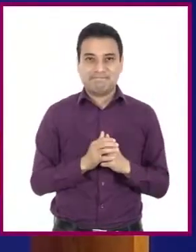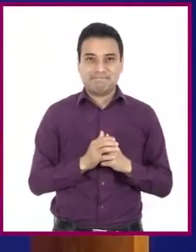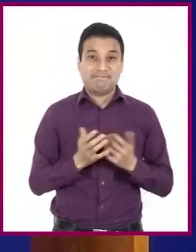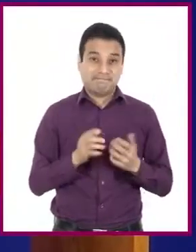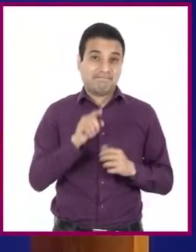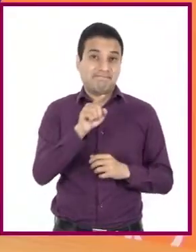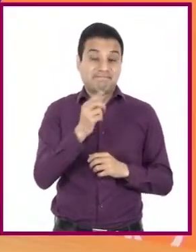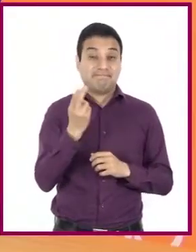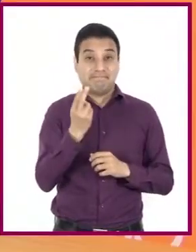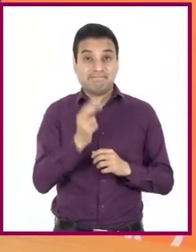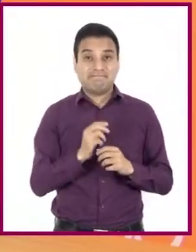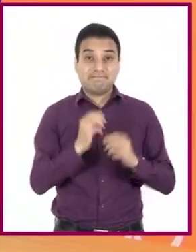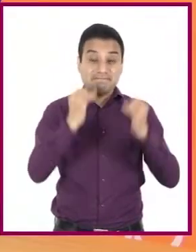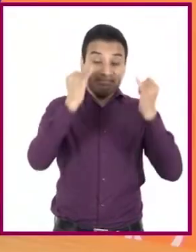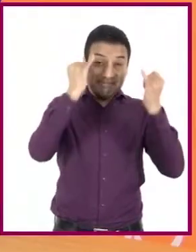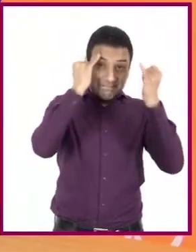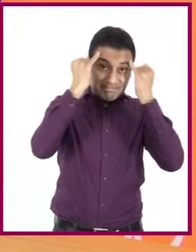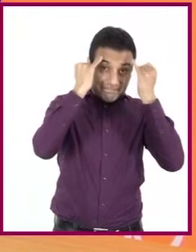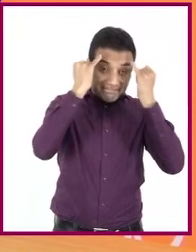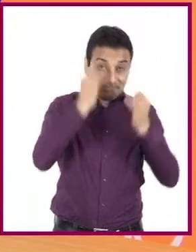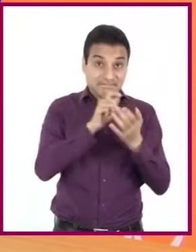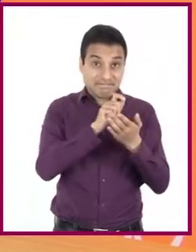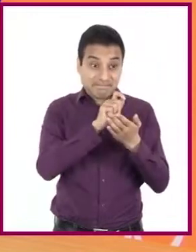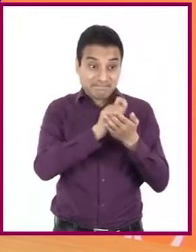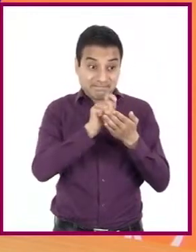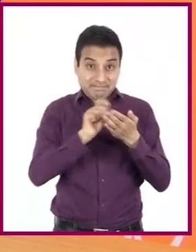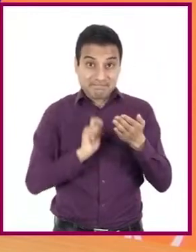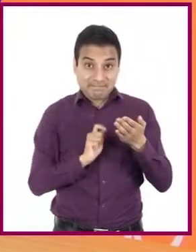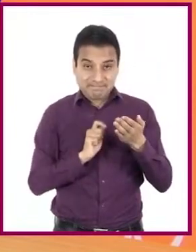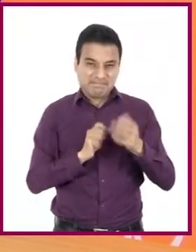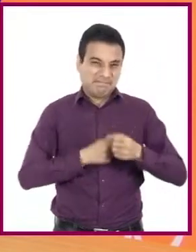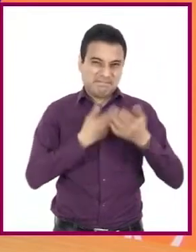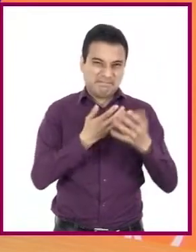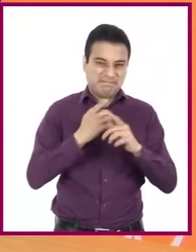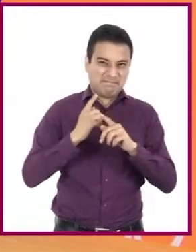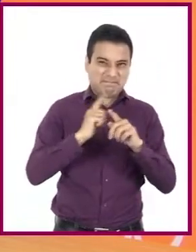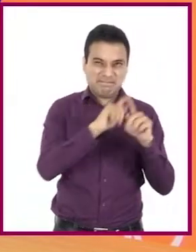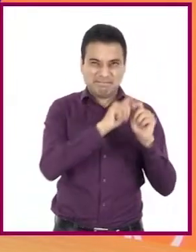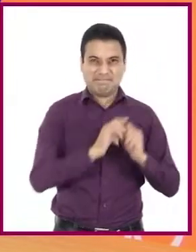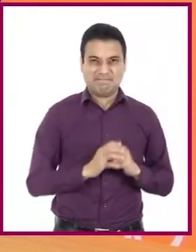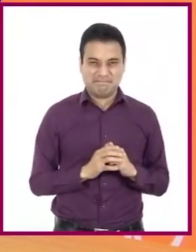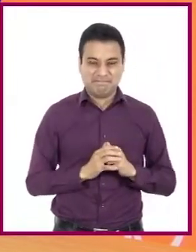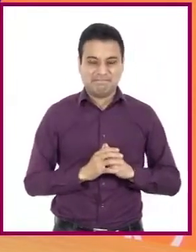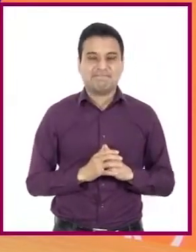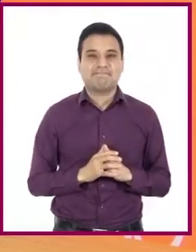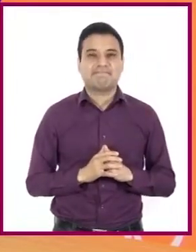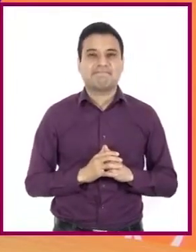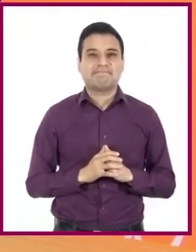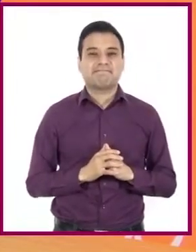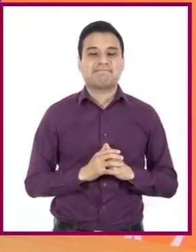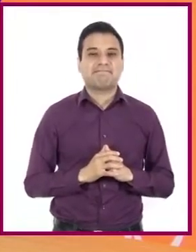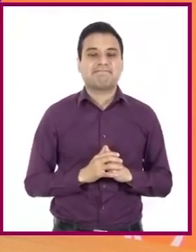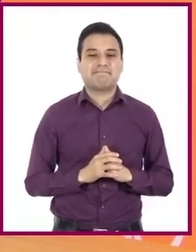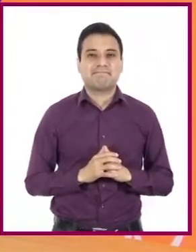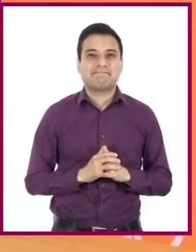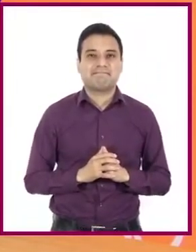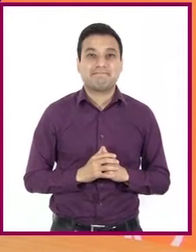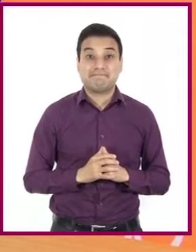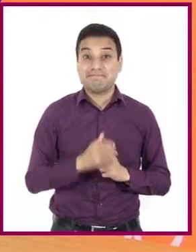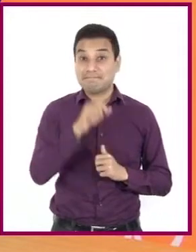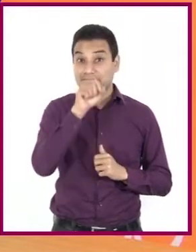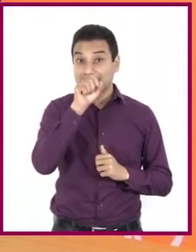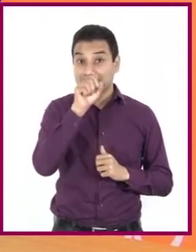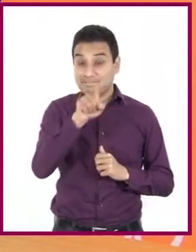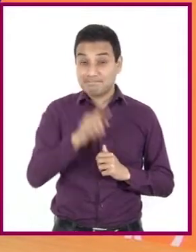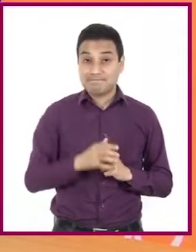compartir nuestras ideas para conocer y comprender las formas gráficas que tienen los poemas, así como explorar